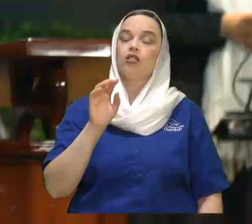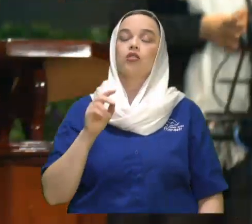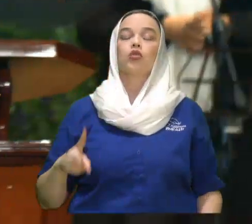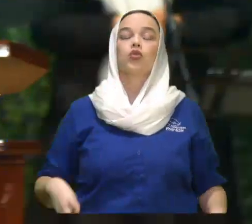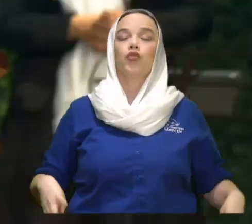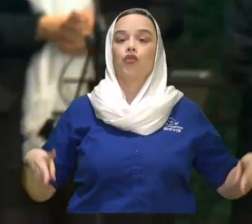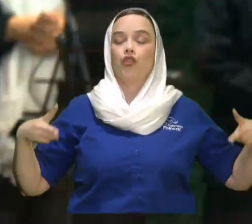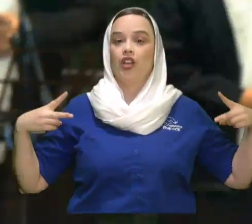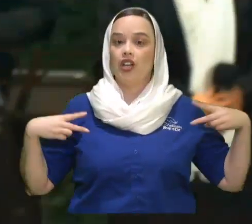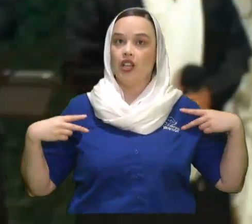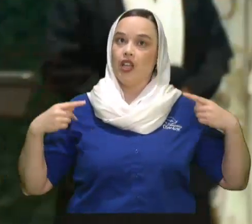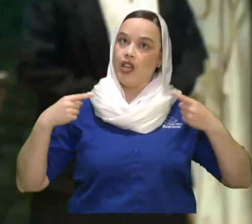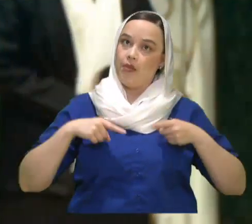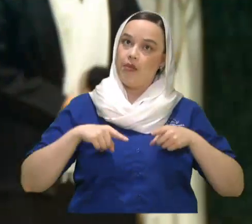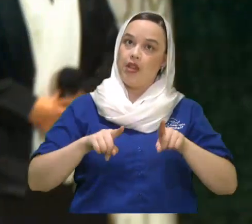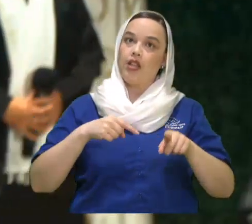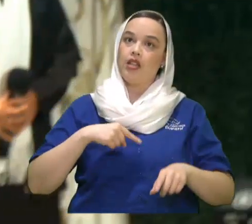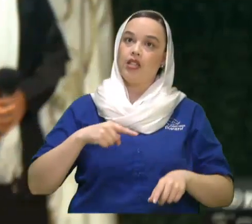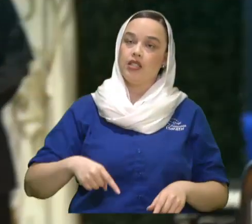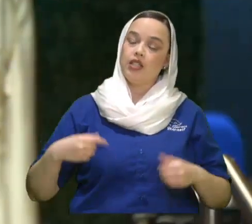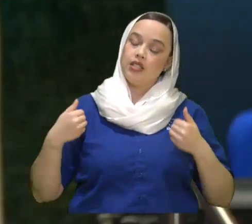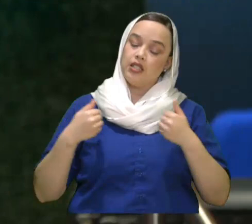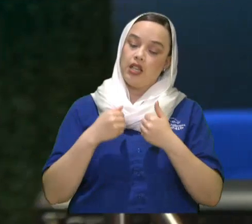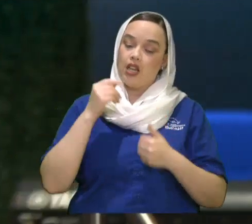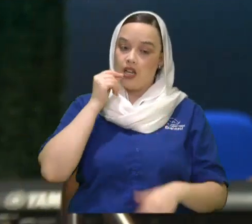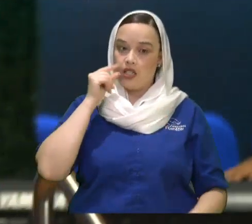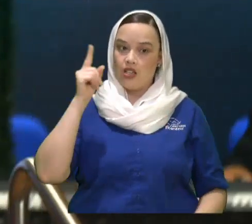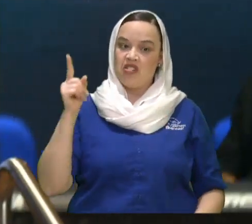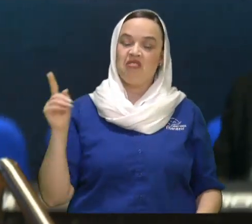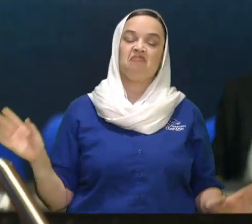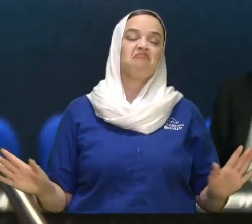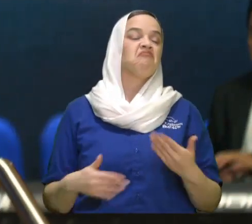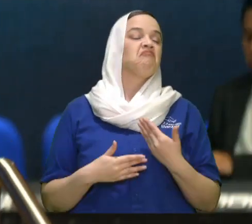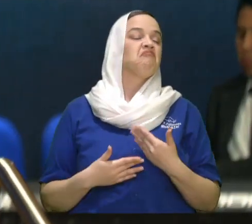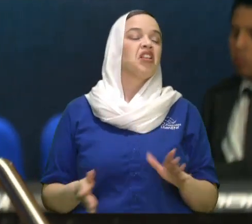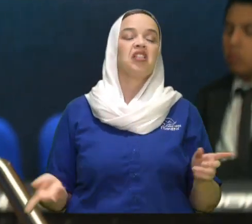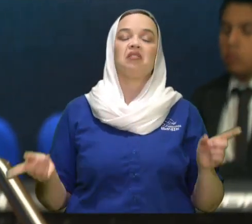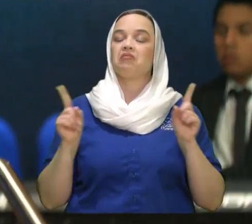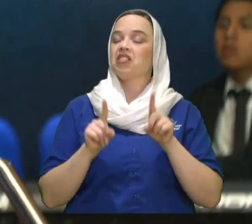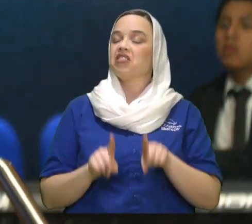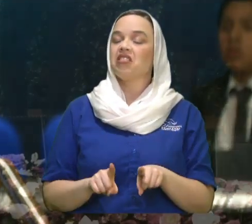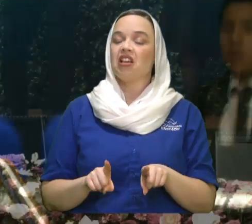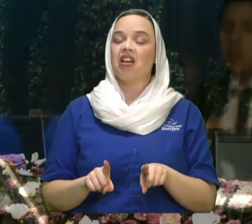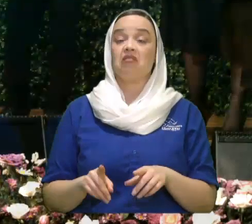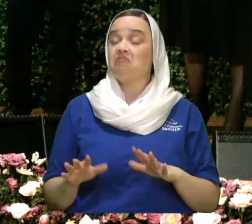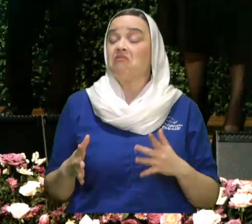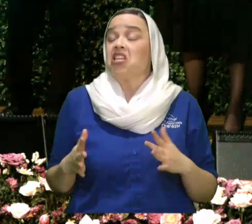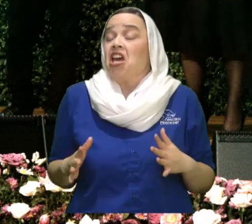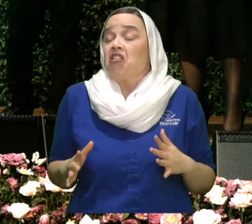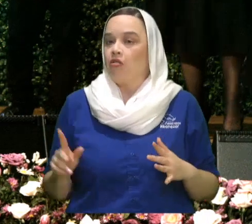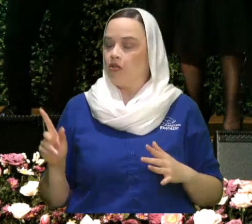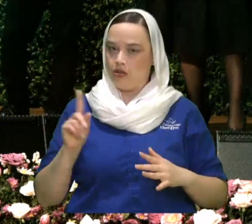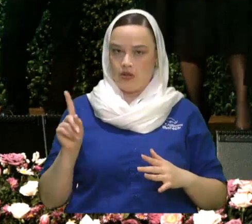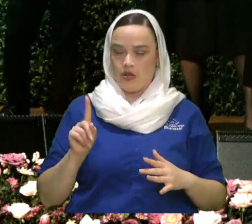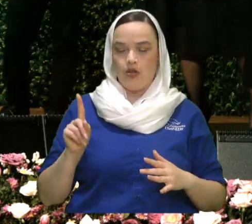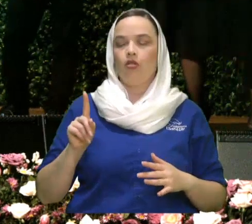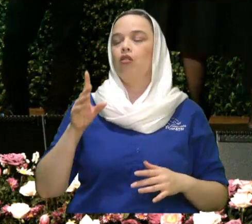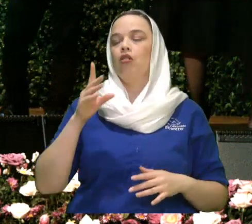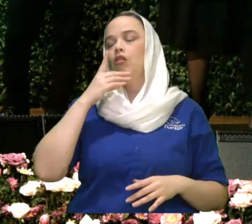que mientras estén cerca del señor nada pasará no habrá nada que temer porque dios se encargará de